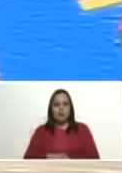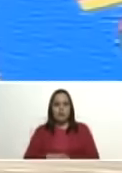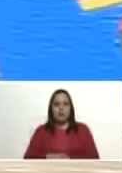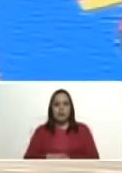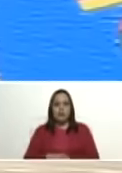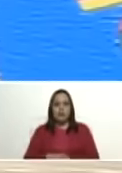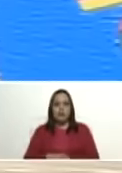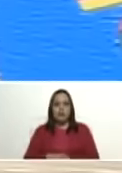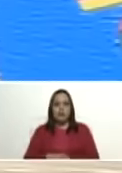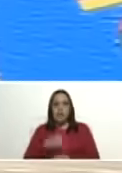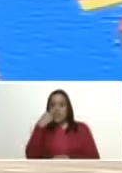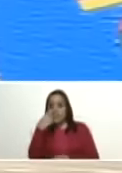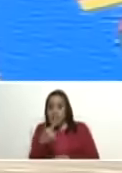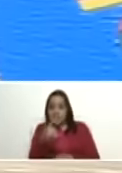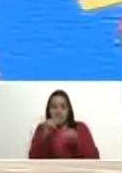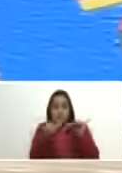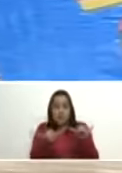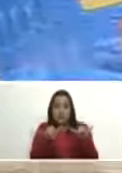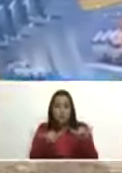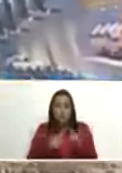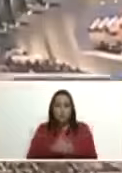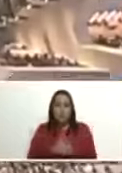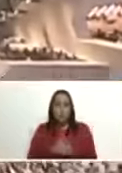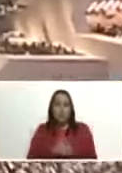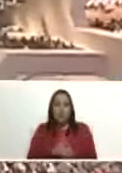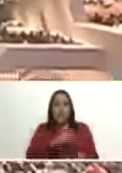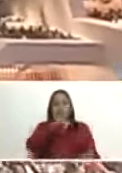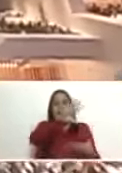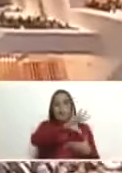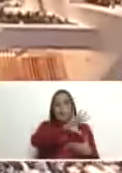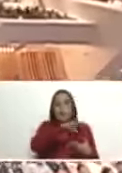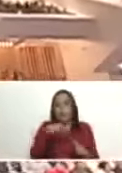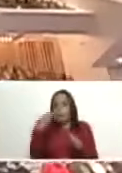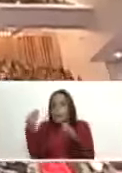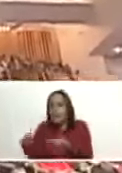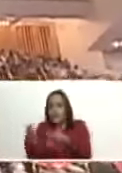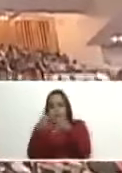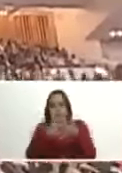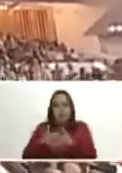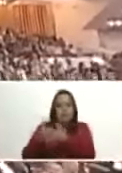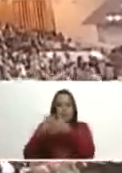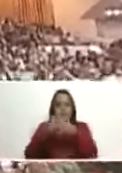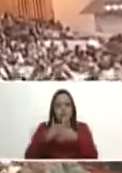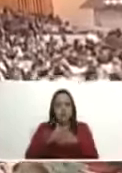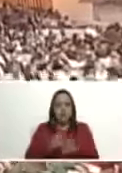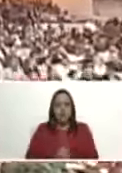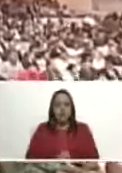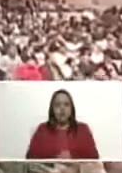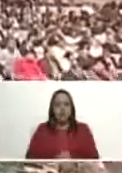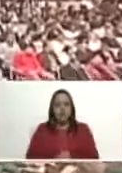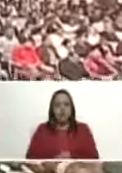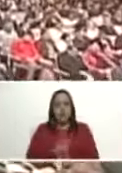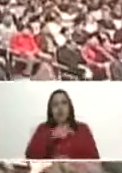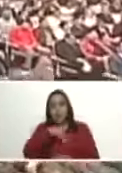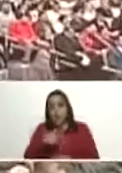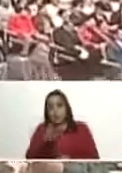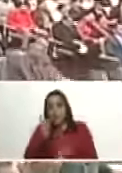que rezaba y reza América para los americanos. Nosotros, de acuerdo a